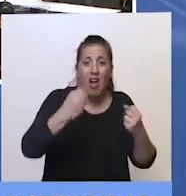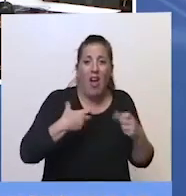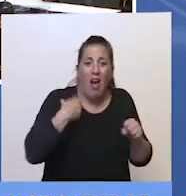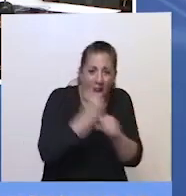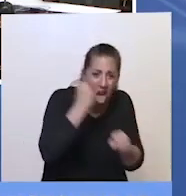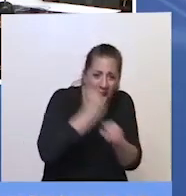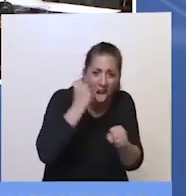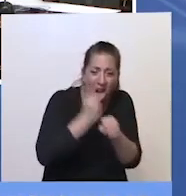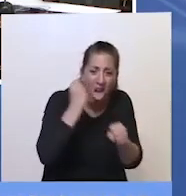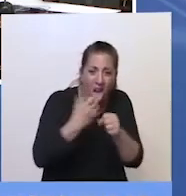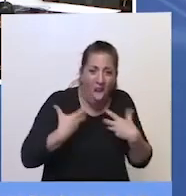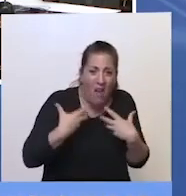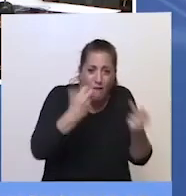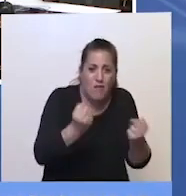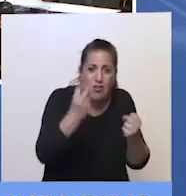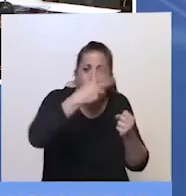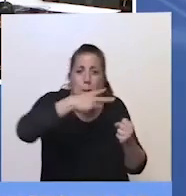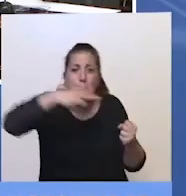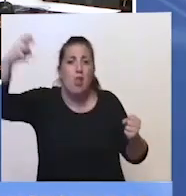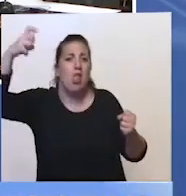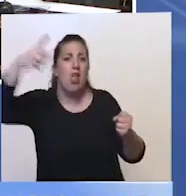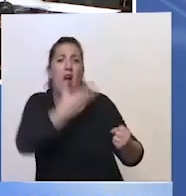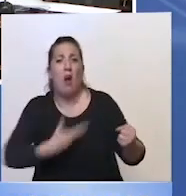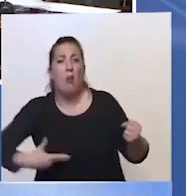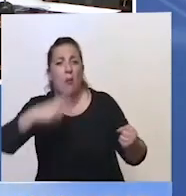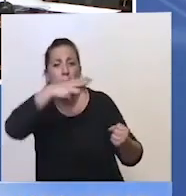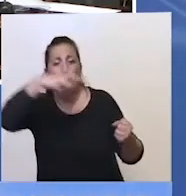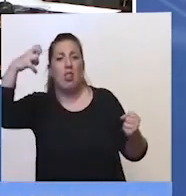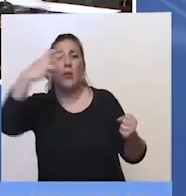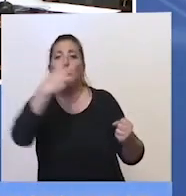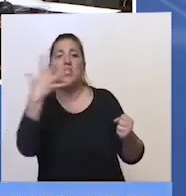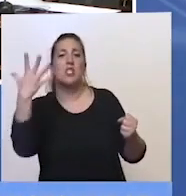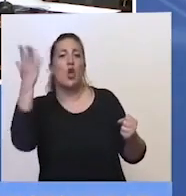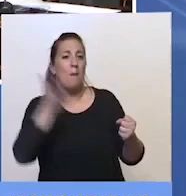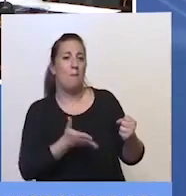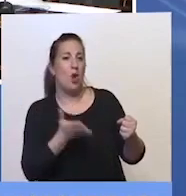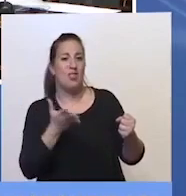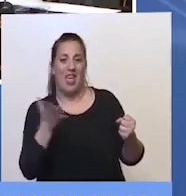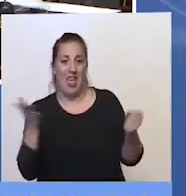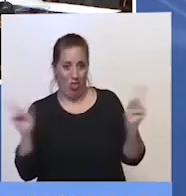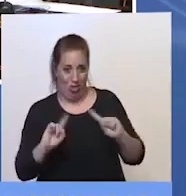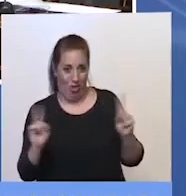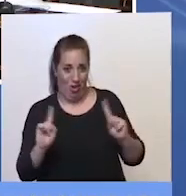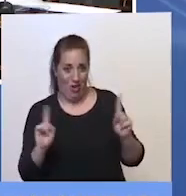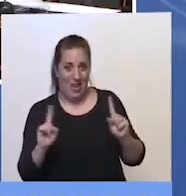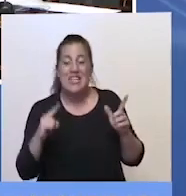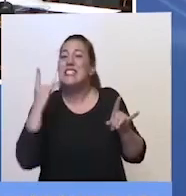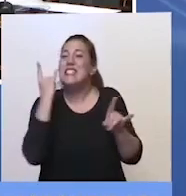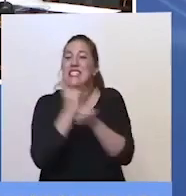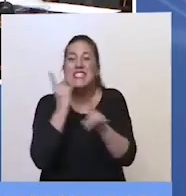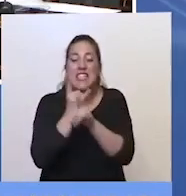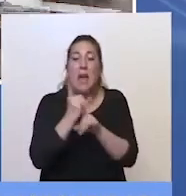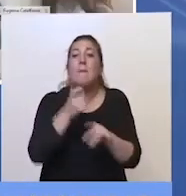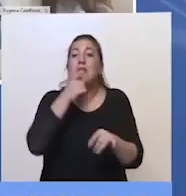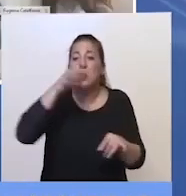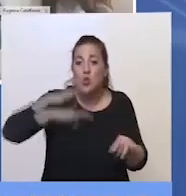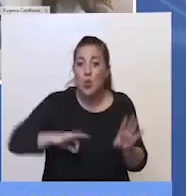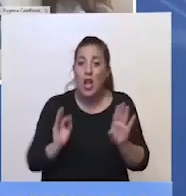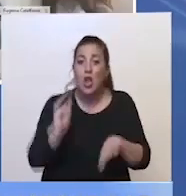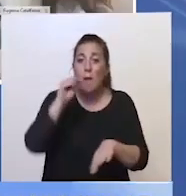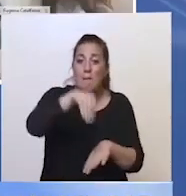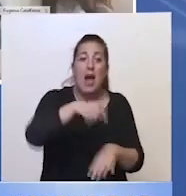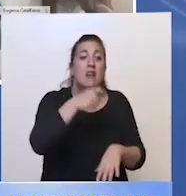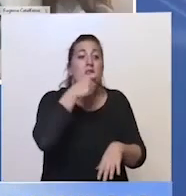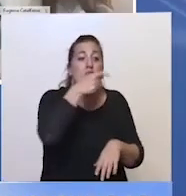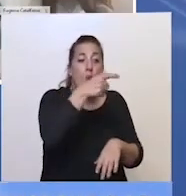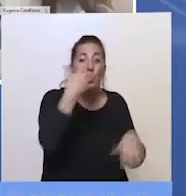el 25%. Siempre va a ganar más, pero no va a ganar en esa última guardia